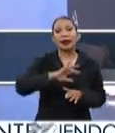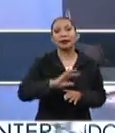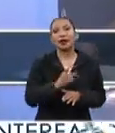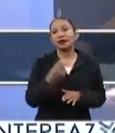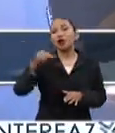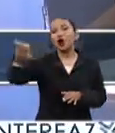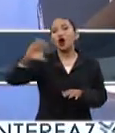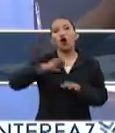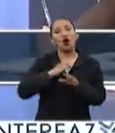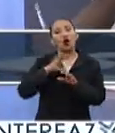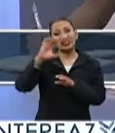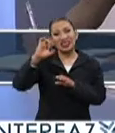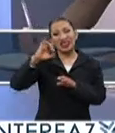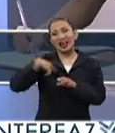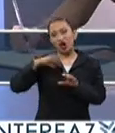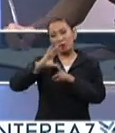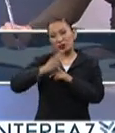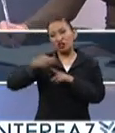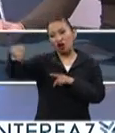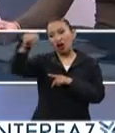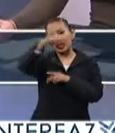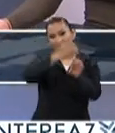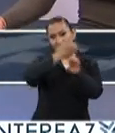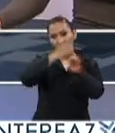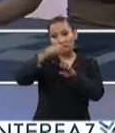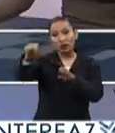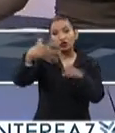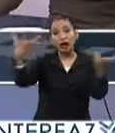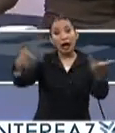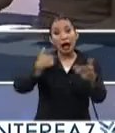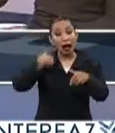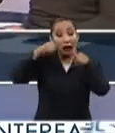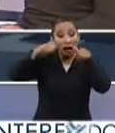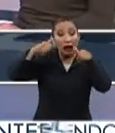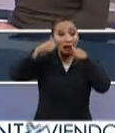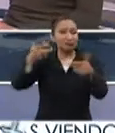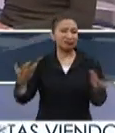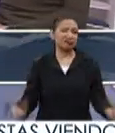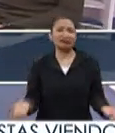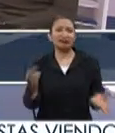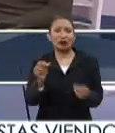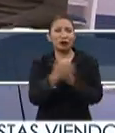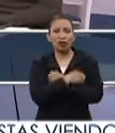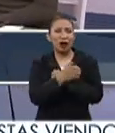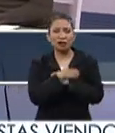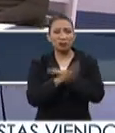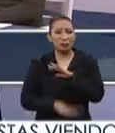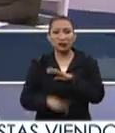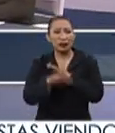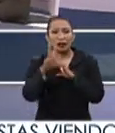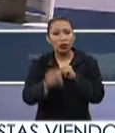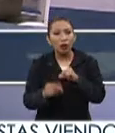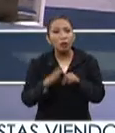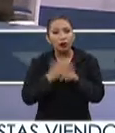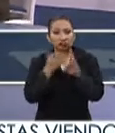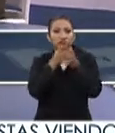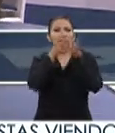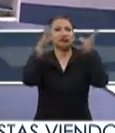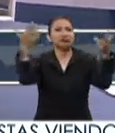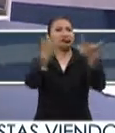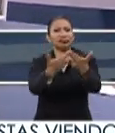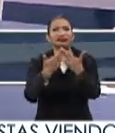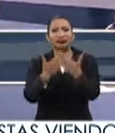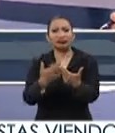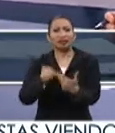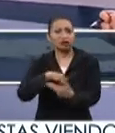o las comisiones estatales cubran esta materia a nivel de educación básica, dado el tamaño y